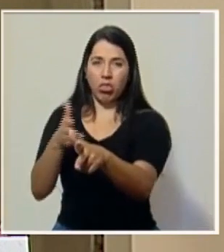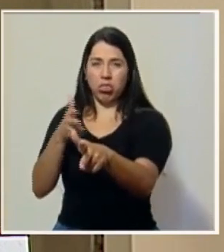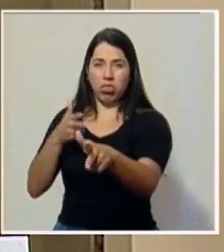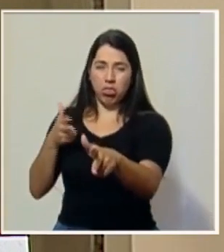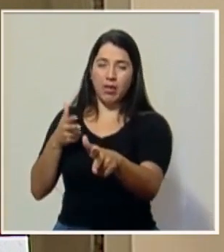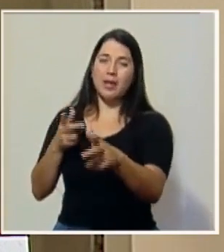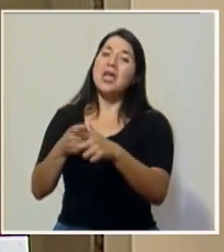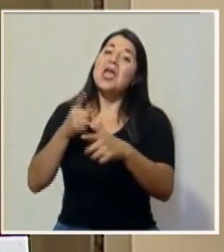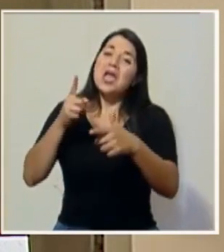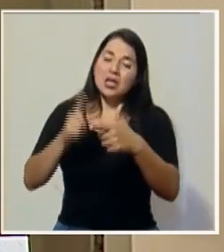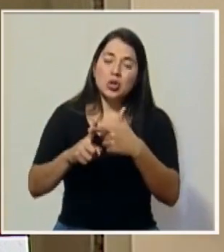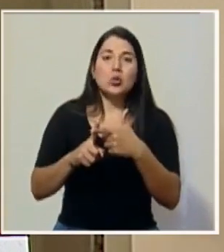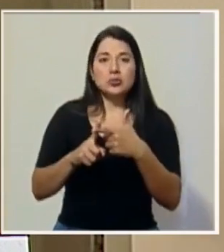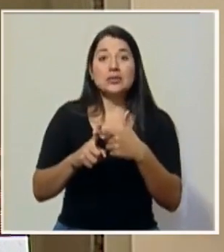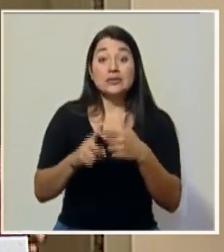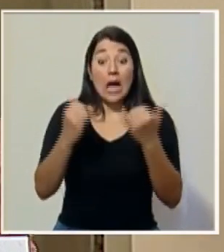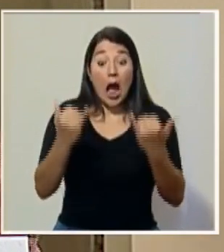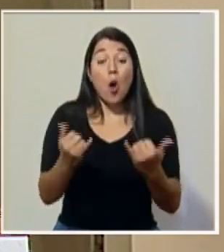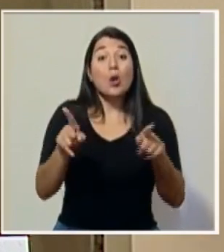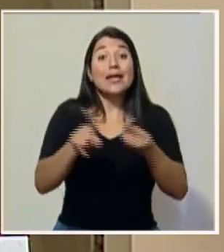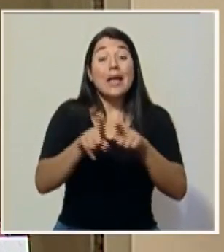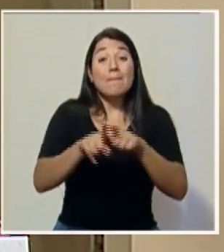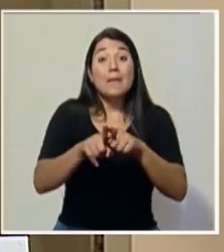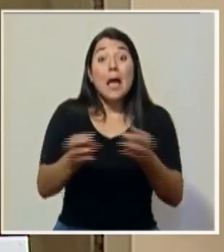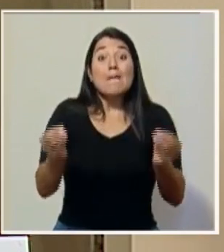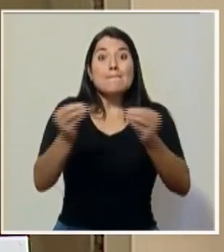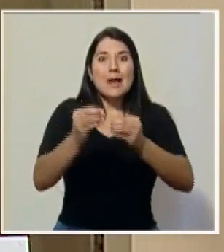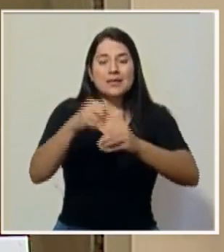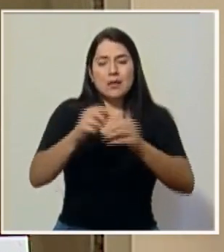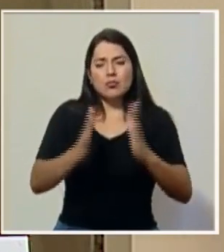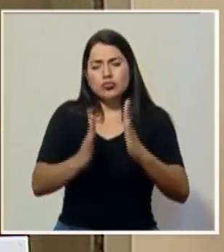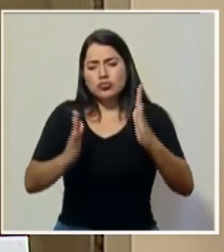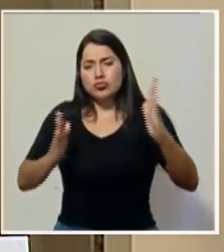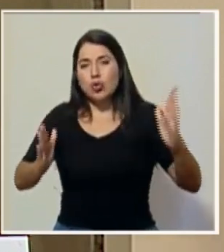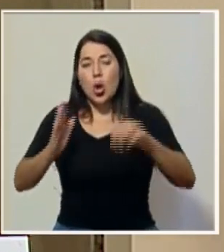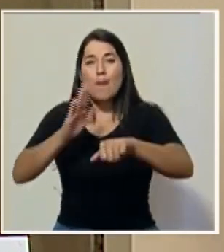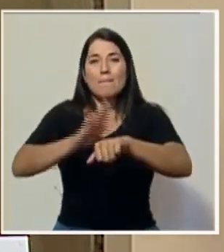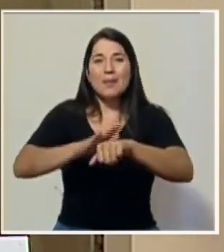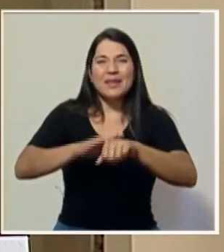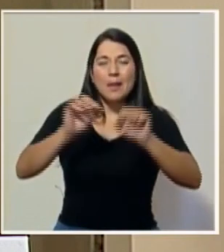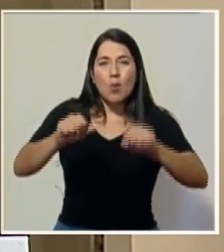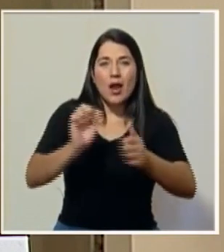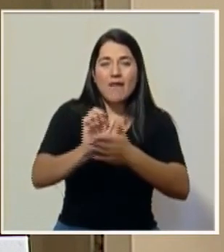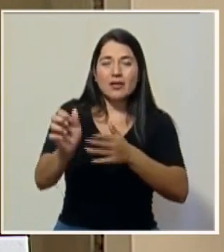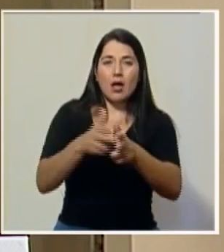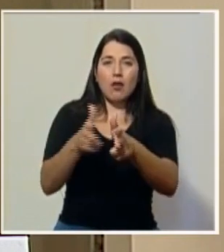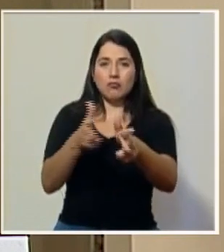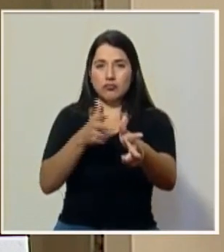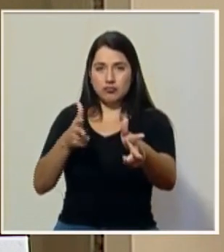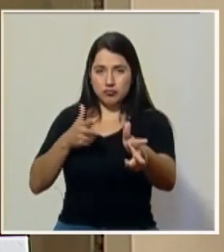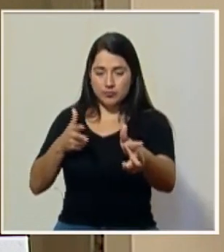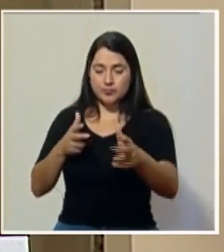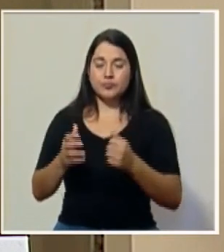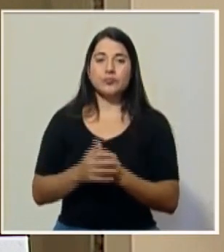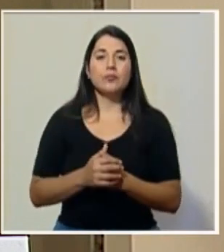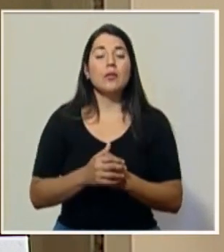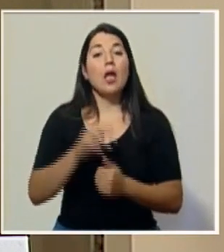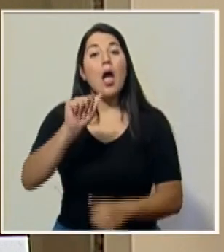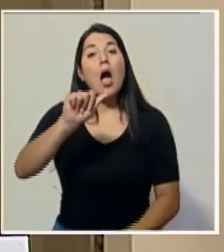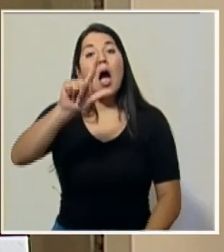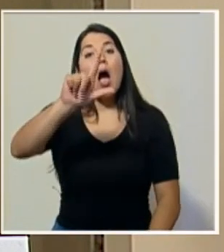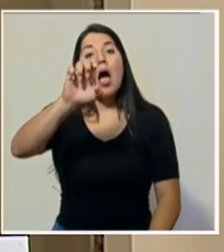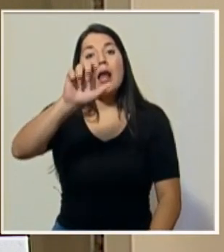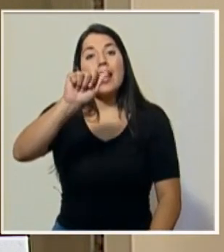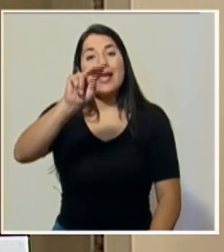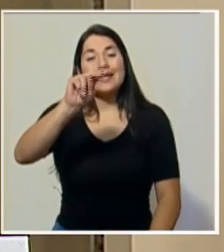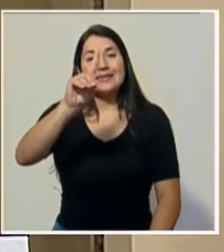más posibilidad de diluir esos golpes de cola. Don Alexander, complementando también la pregunta